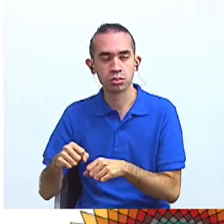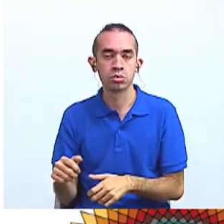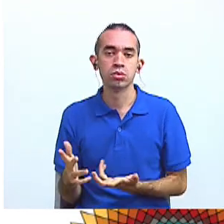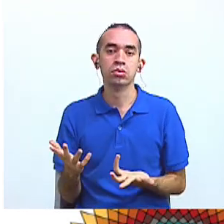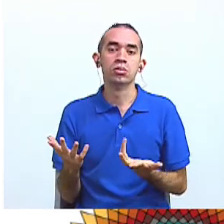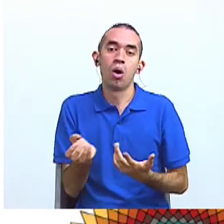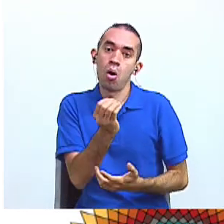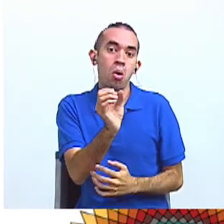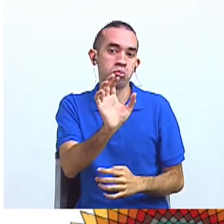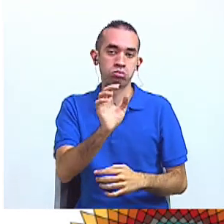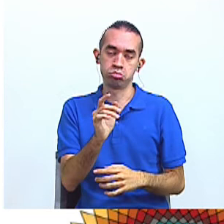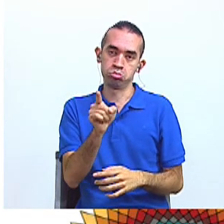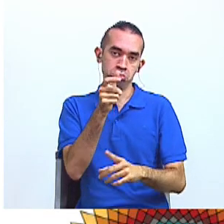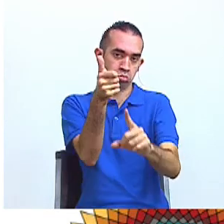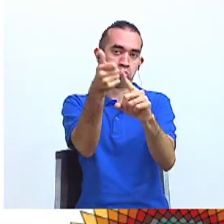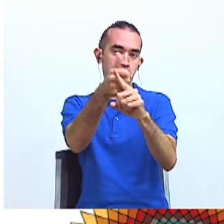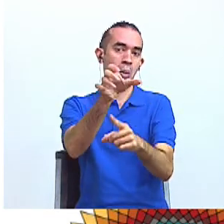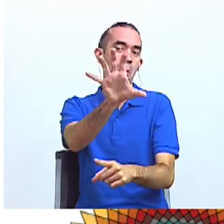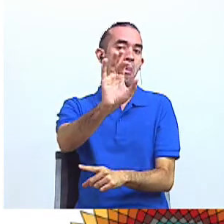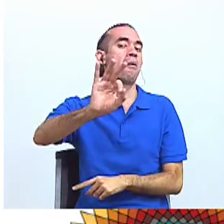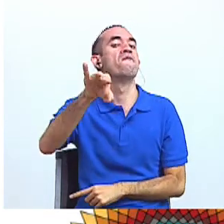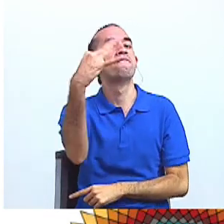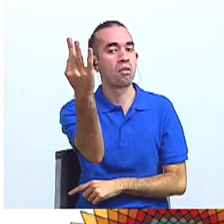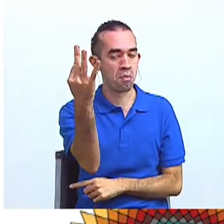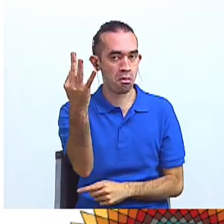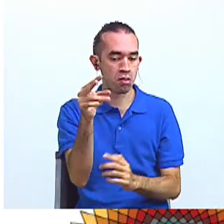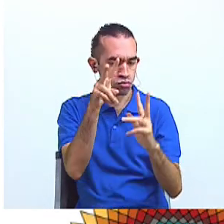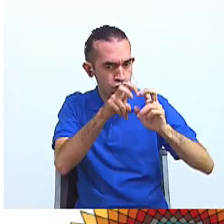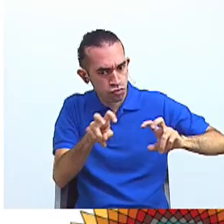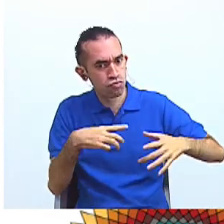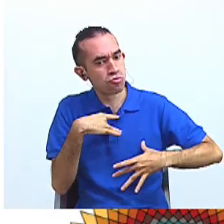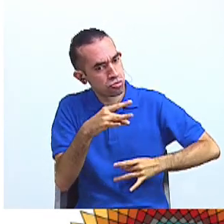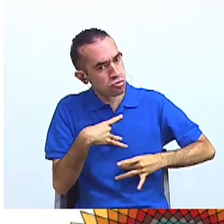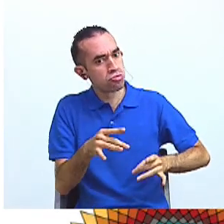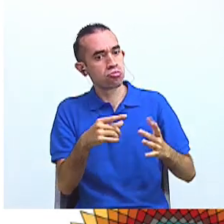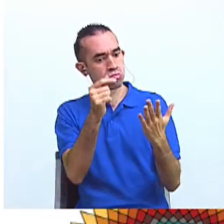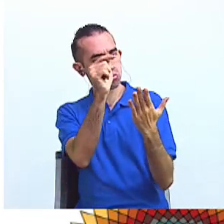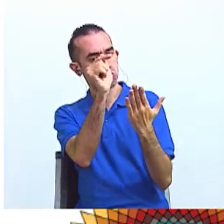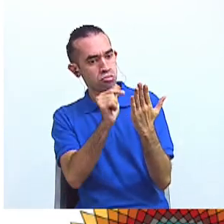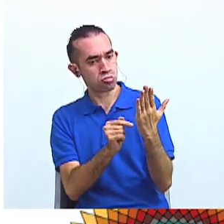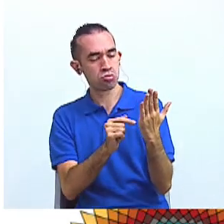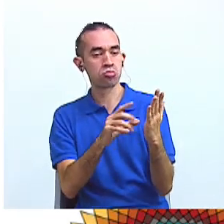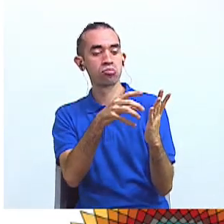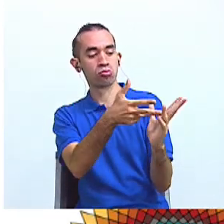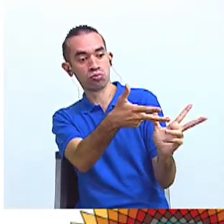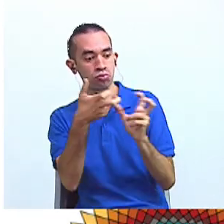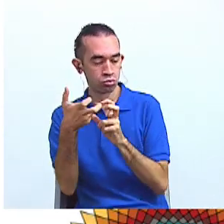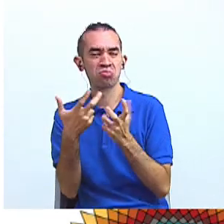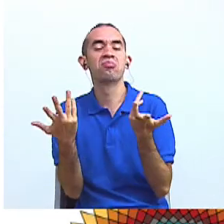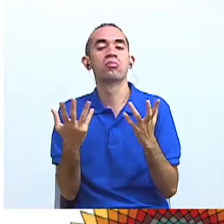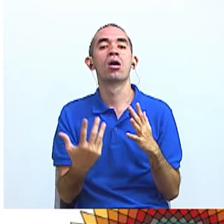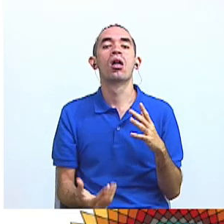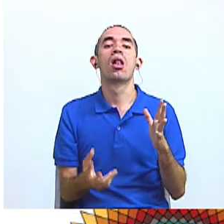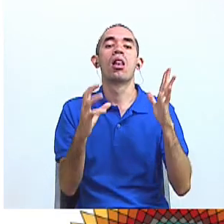bien, ustedes podrían analizar otros elementos interesantes del Cartero del Rey.